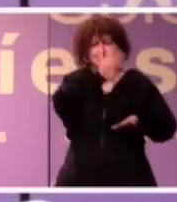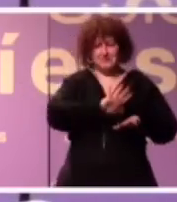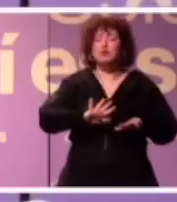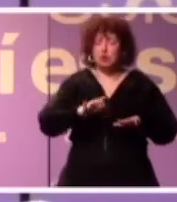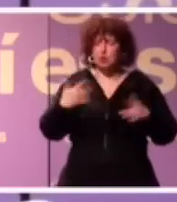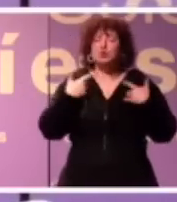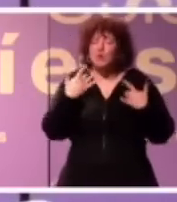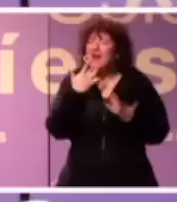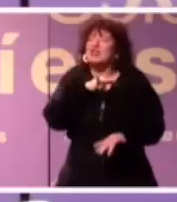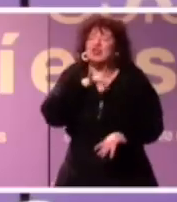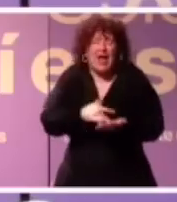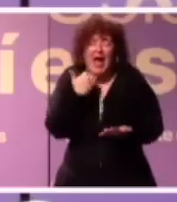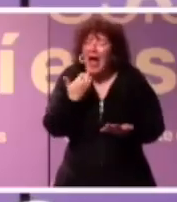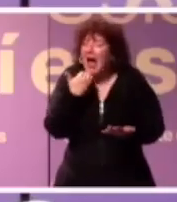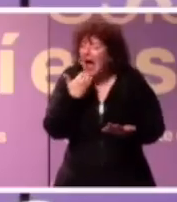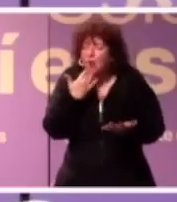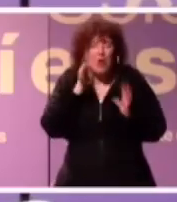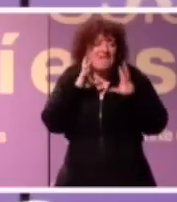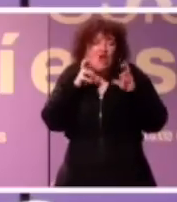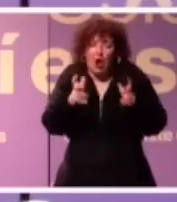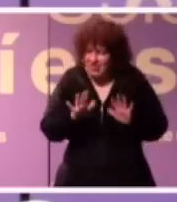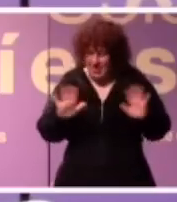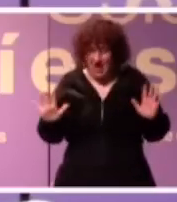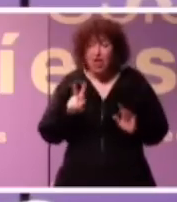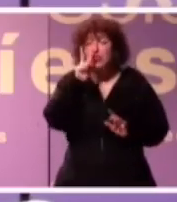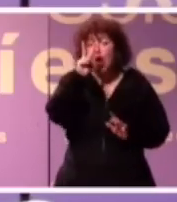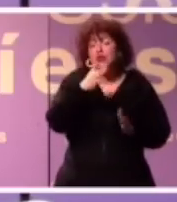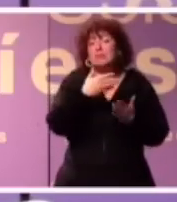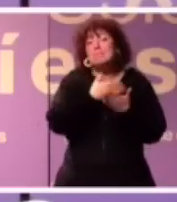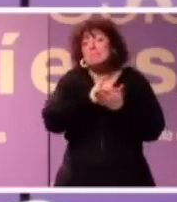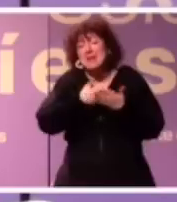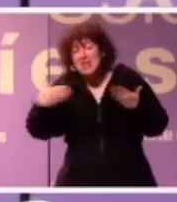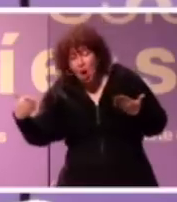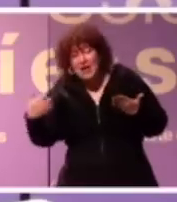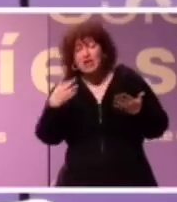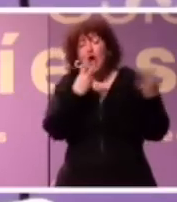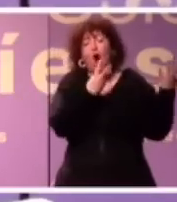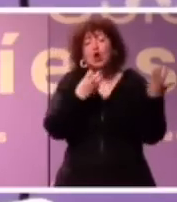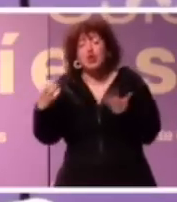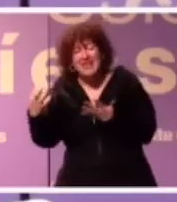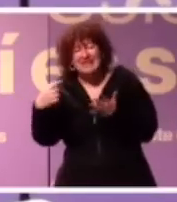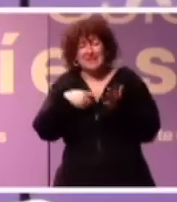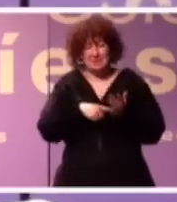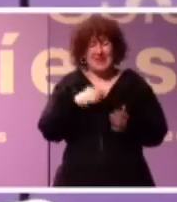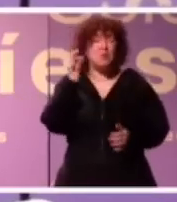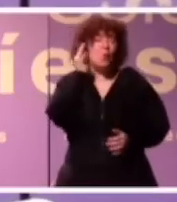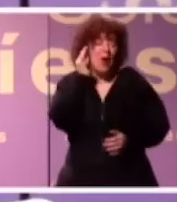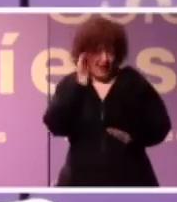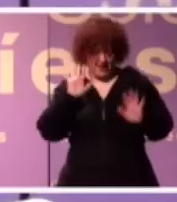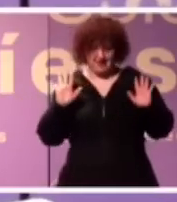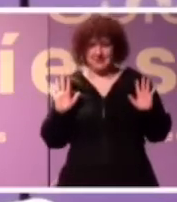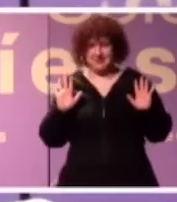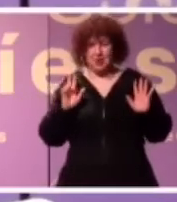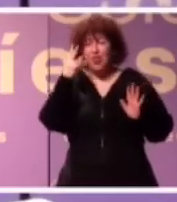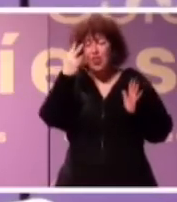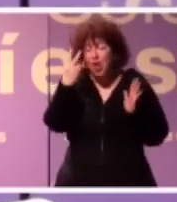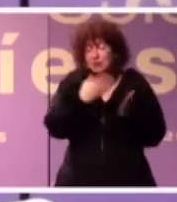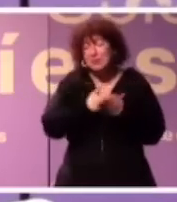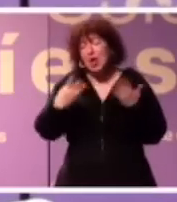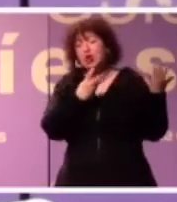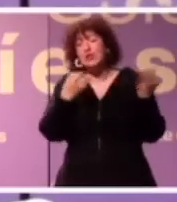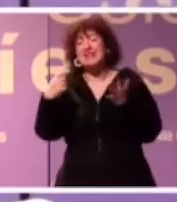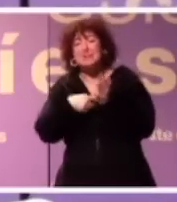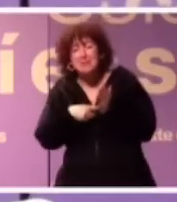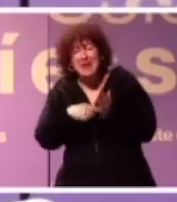alguna violencia sexual dos millones ochocientas mil mujeres dos millones ochocientas mil mujeres mayores de 16